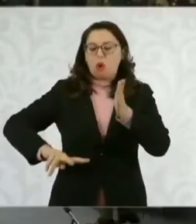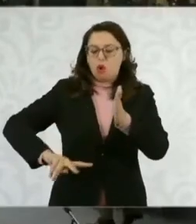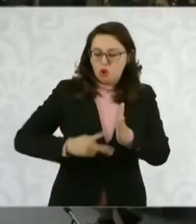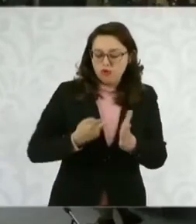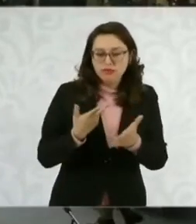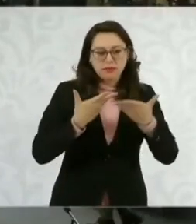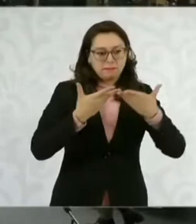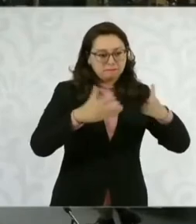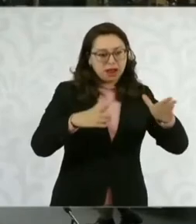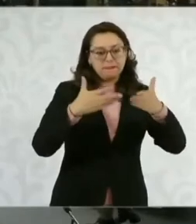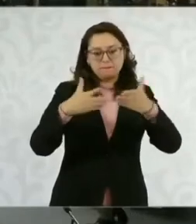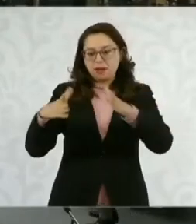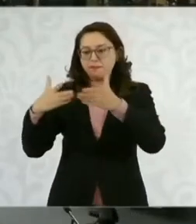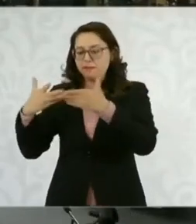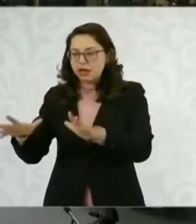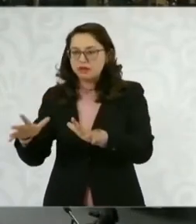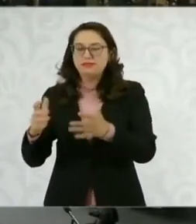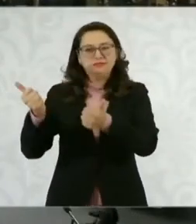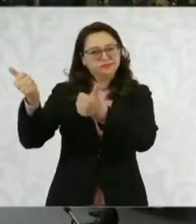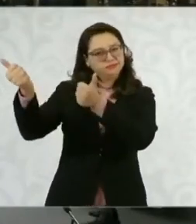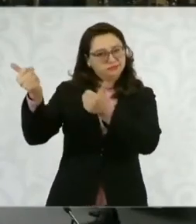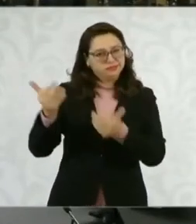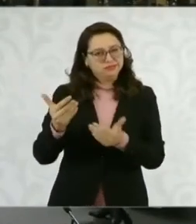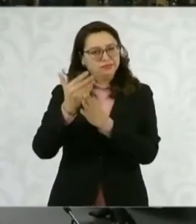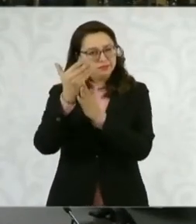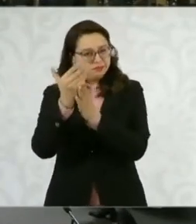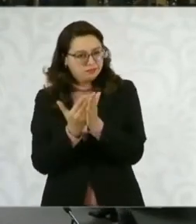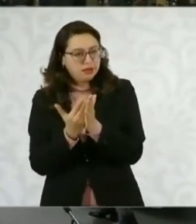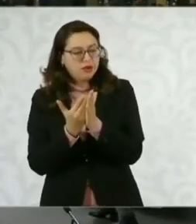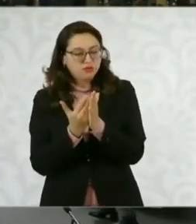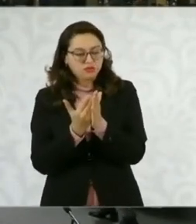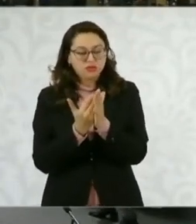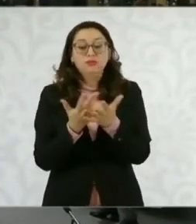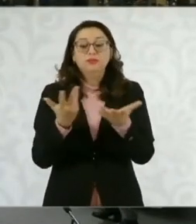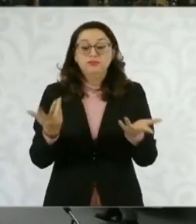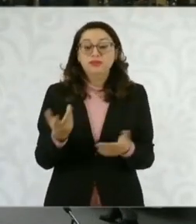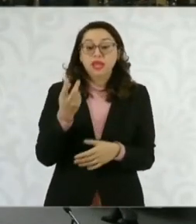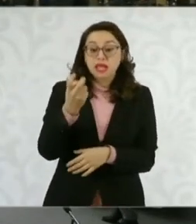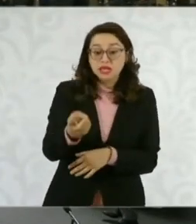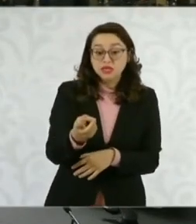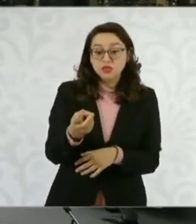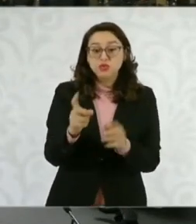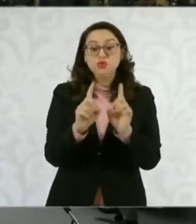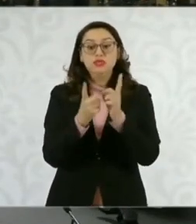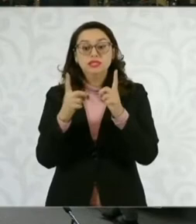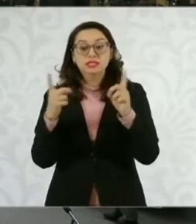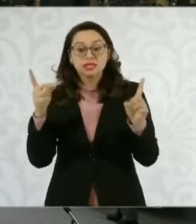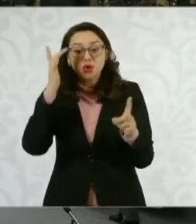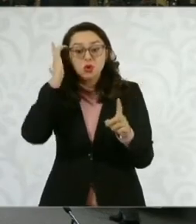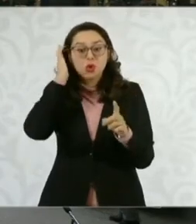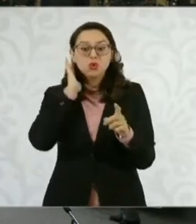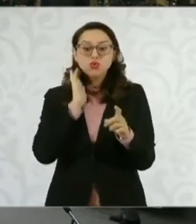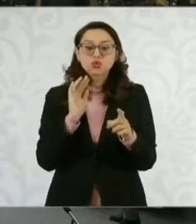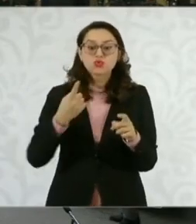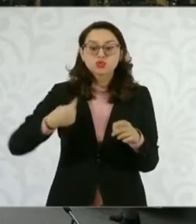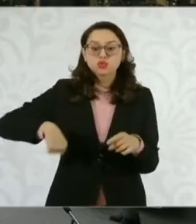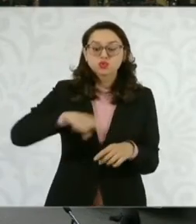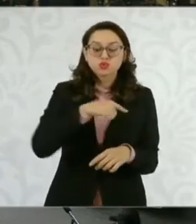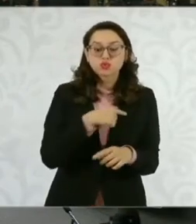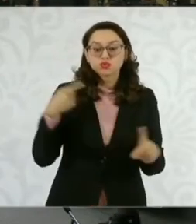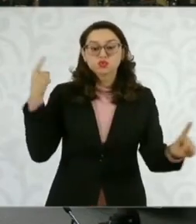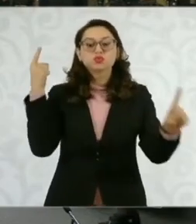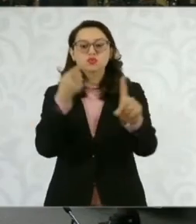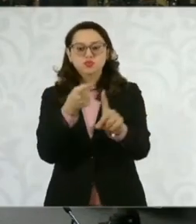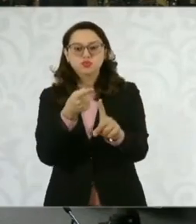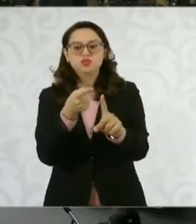y con empresas extranjeras. Entonces, una visión de desarrollo del país que lo que busca